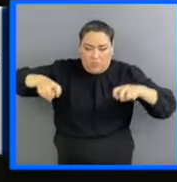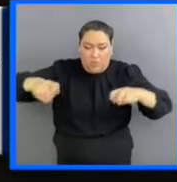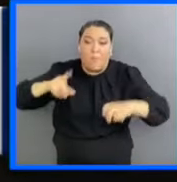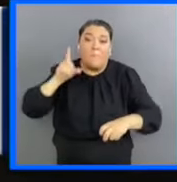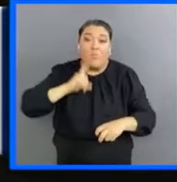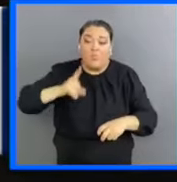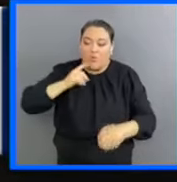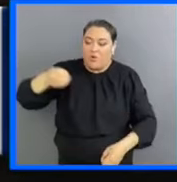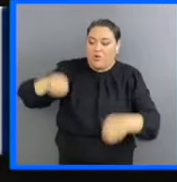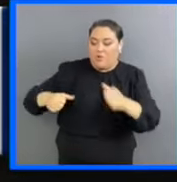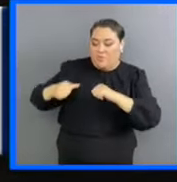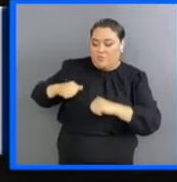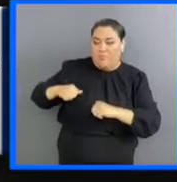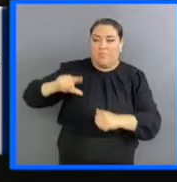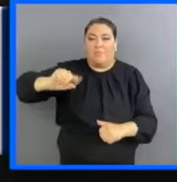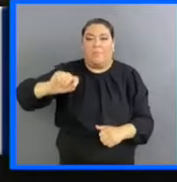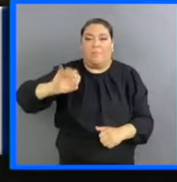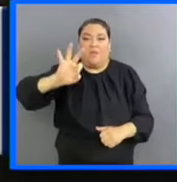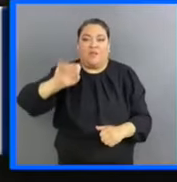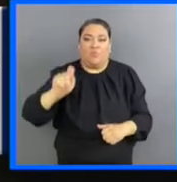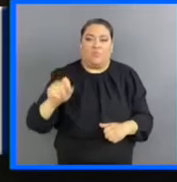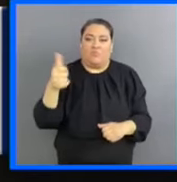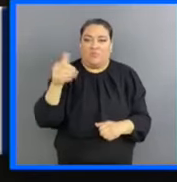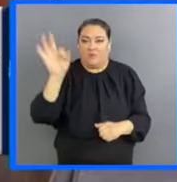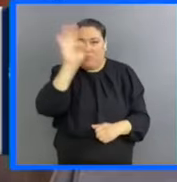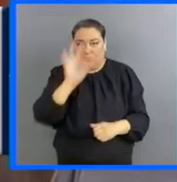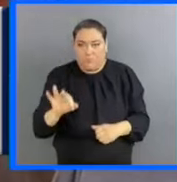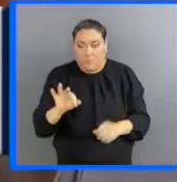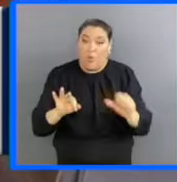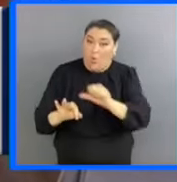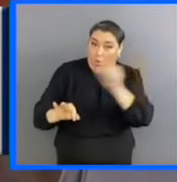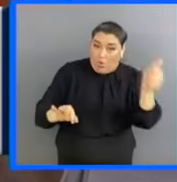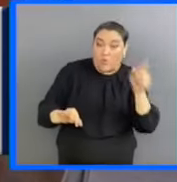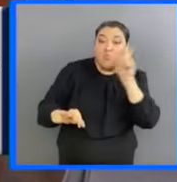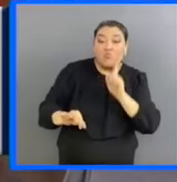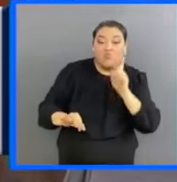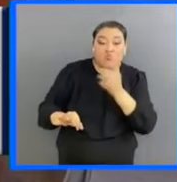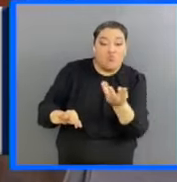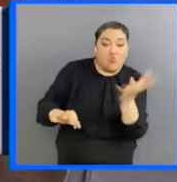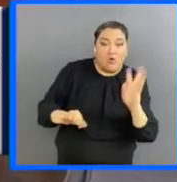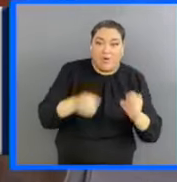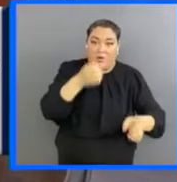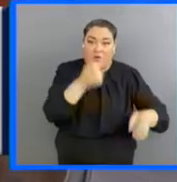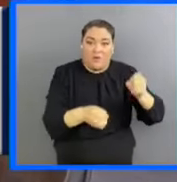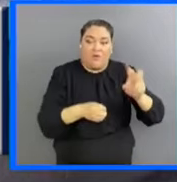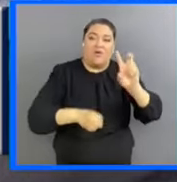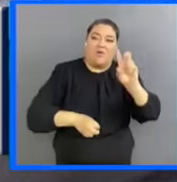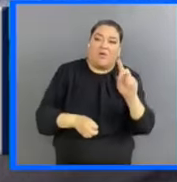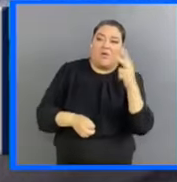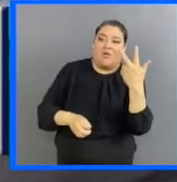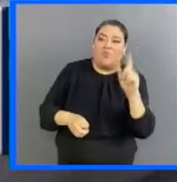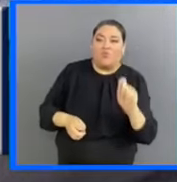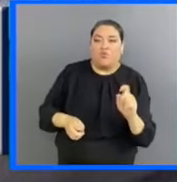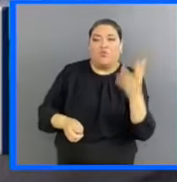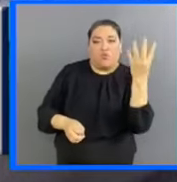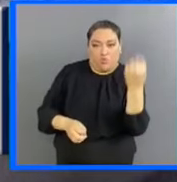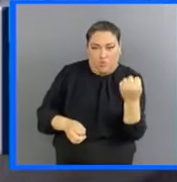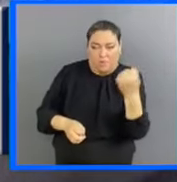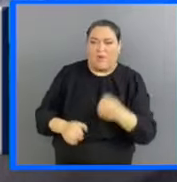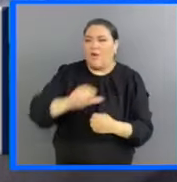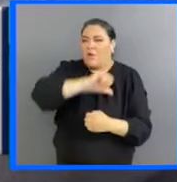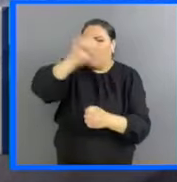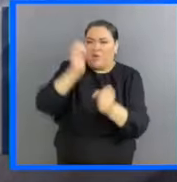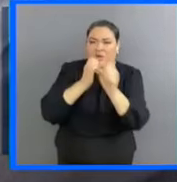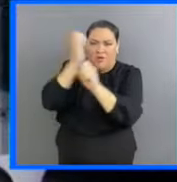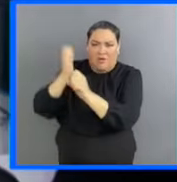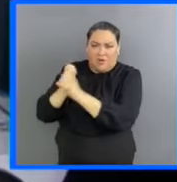de 23.6%, mientras que la de mujeres juzgadoras fue de 38.9%. En los estados, la mayor proporción